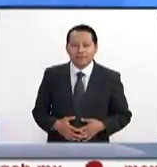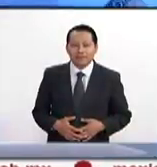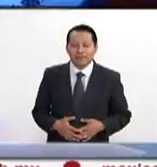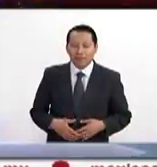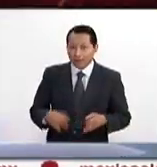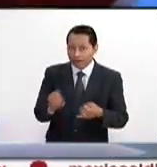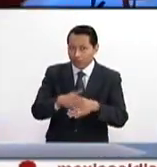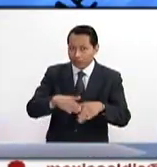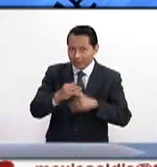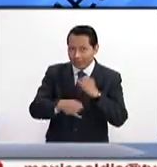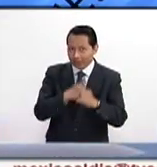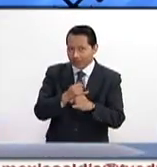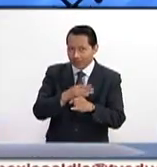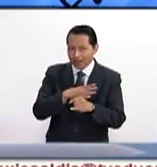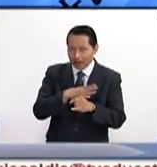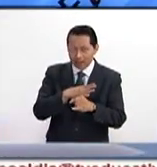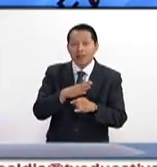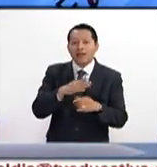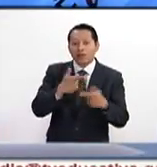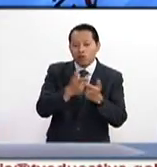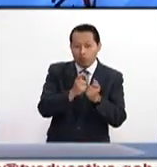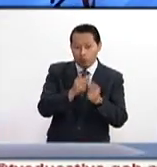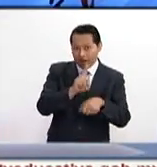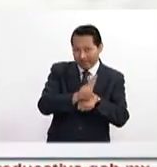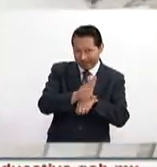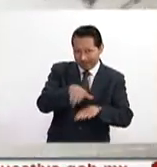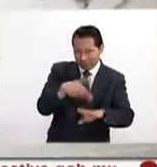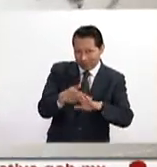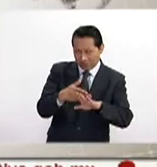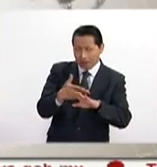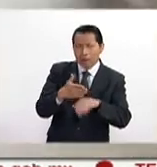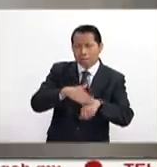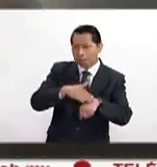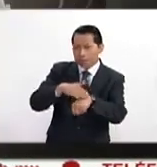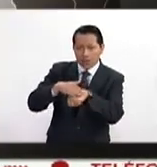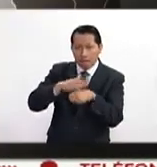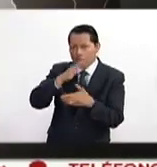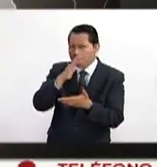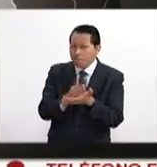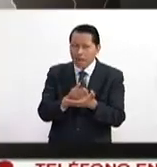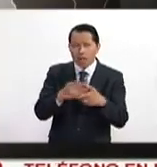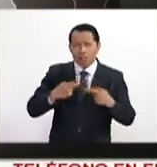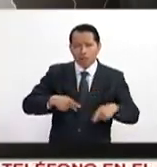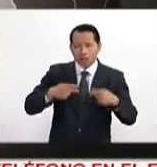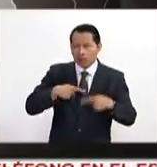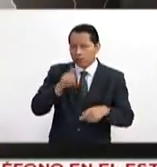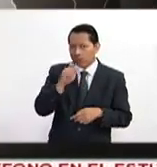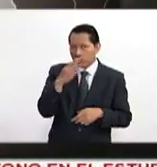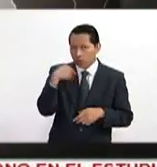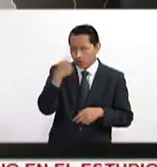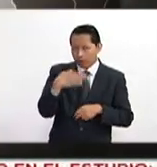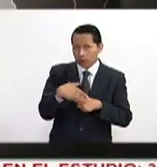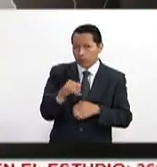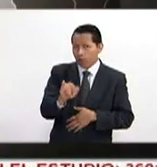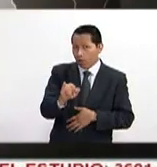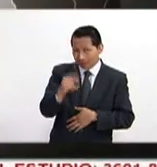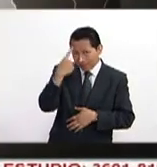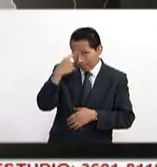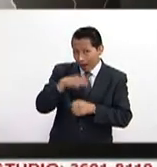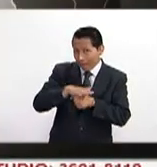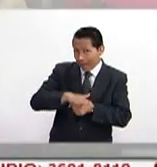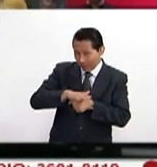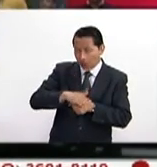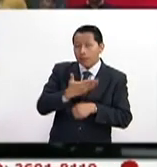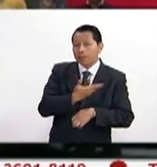La información internacional: la oposición venezolana convocó a un paro cívico nacional de 24 horas el próximo jueves para presionar